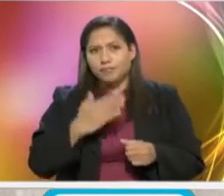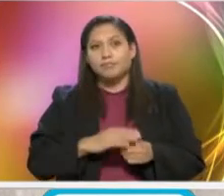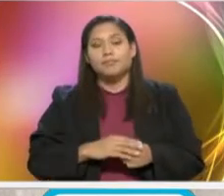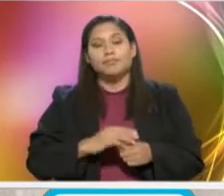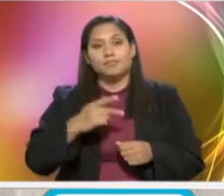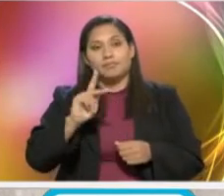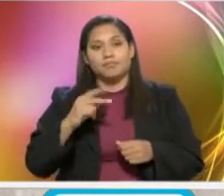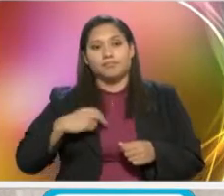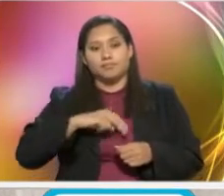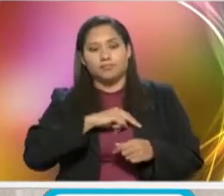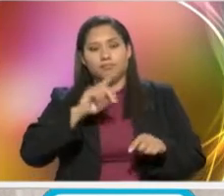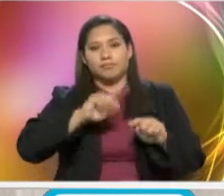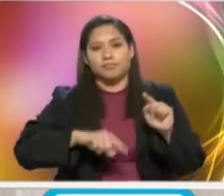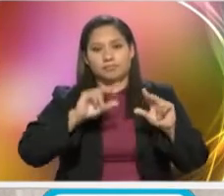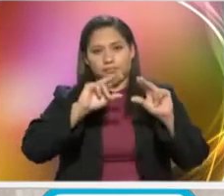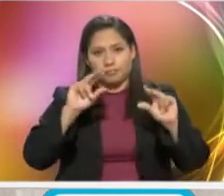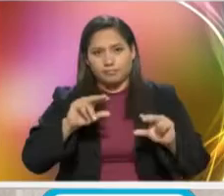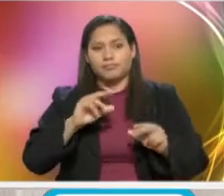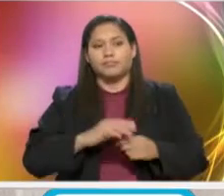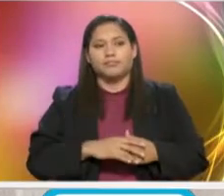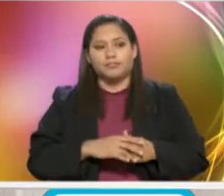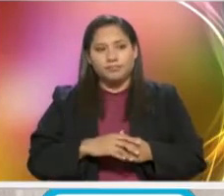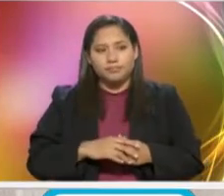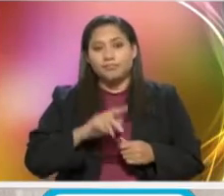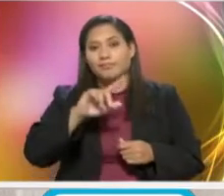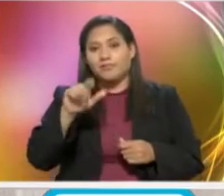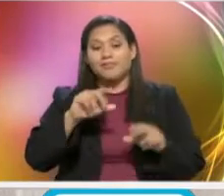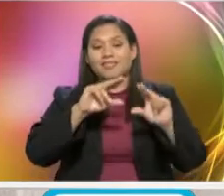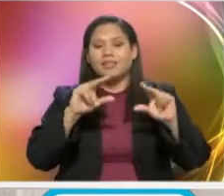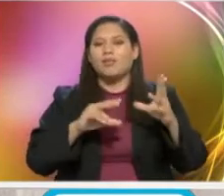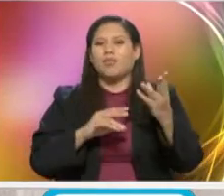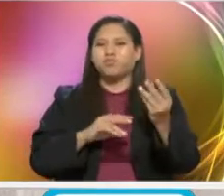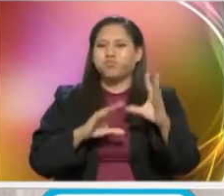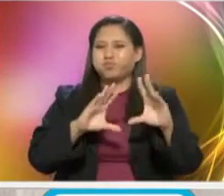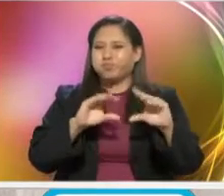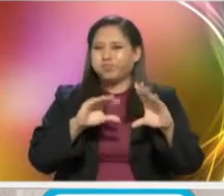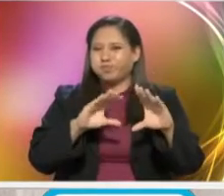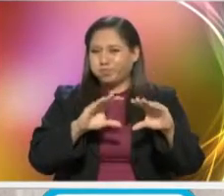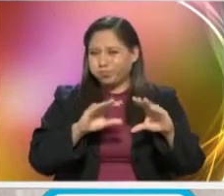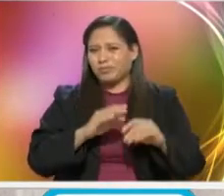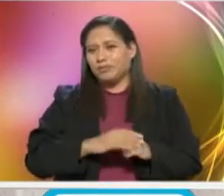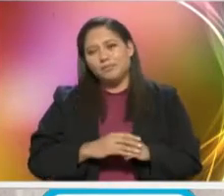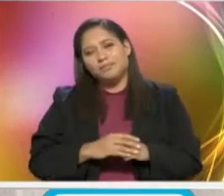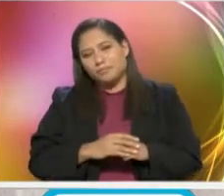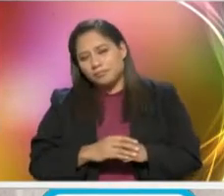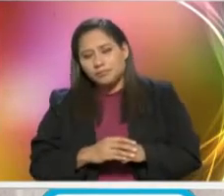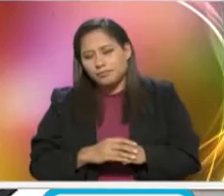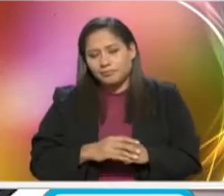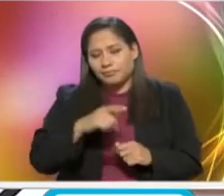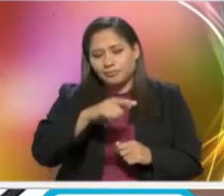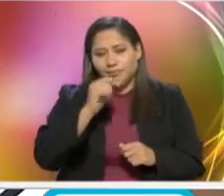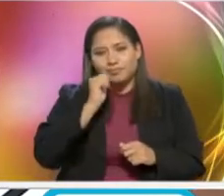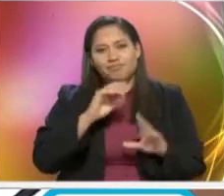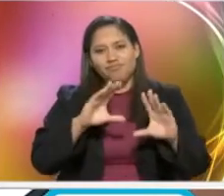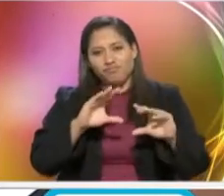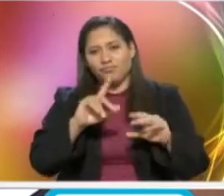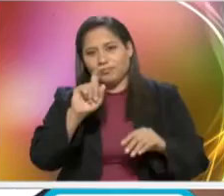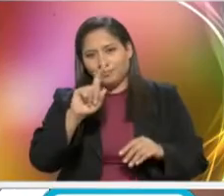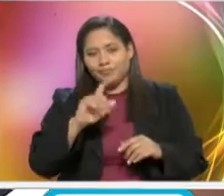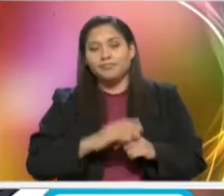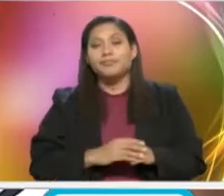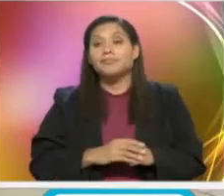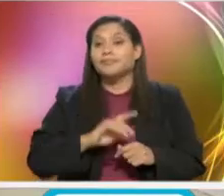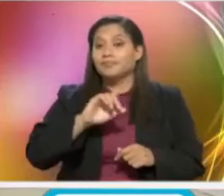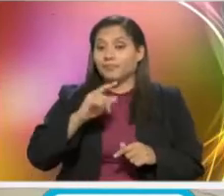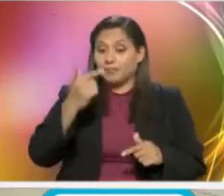más que nos vamos a evitar el hielo. El hielo lo que hace es que luego lo aguada mucho. Ok. ¿Sí? Al final pues, se hace agua, ¿no? Ajá. Y la